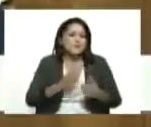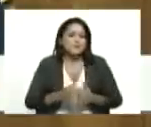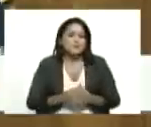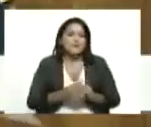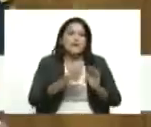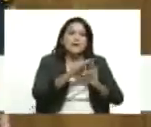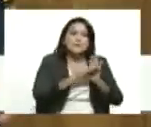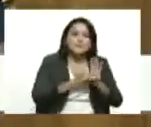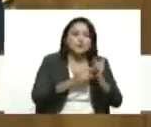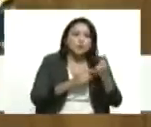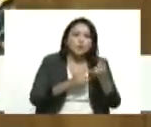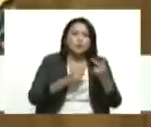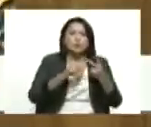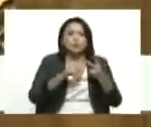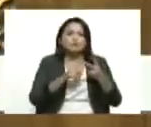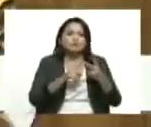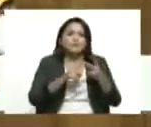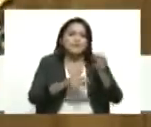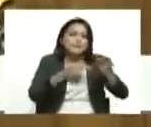capítulo 1,